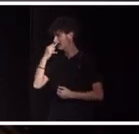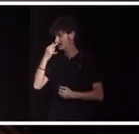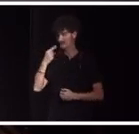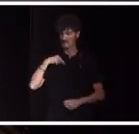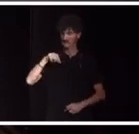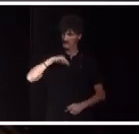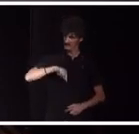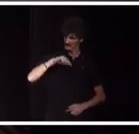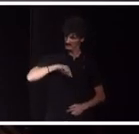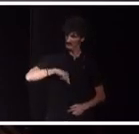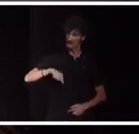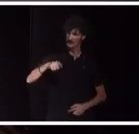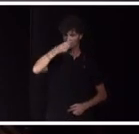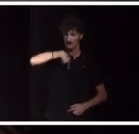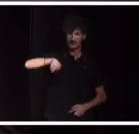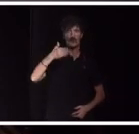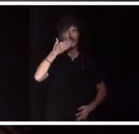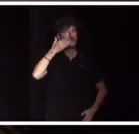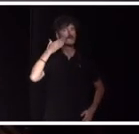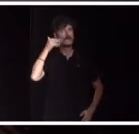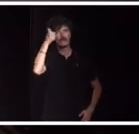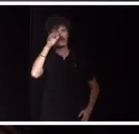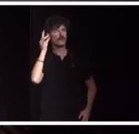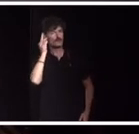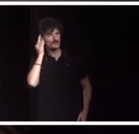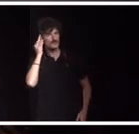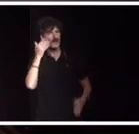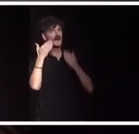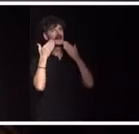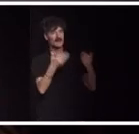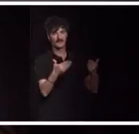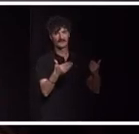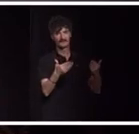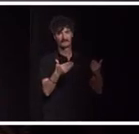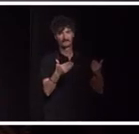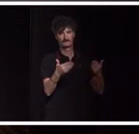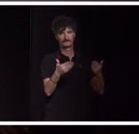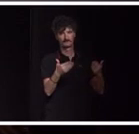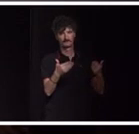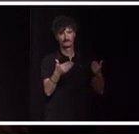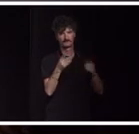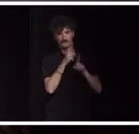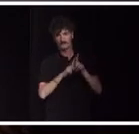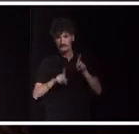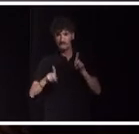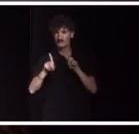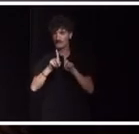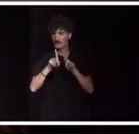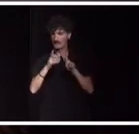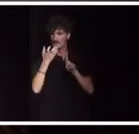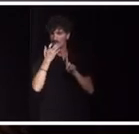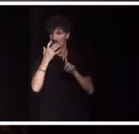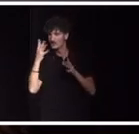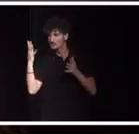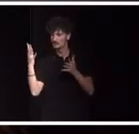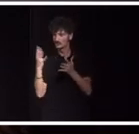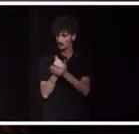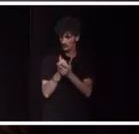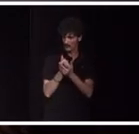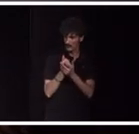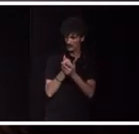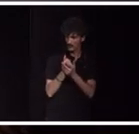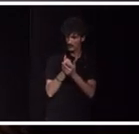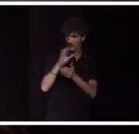sentir orgullosos y orgullosas. Y gracias por ponernos al lado de todos los